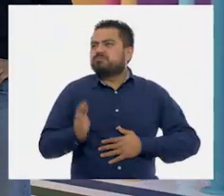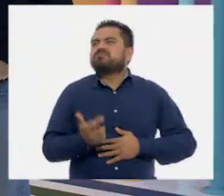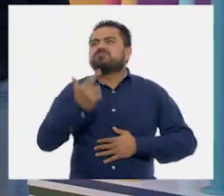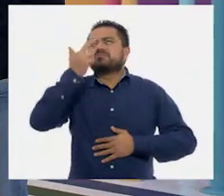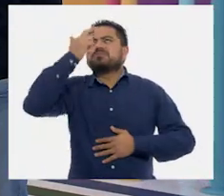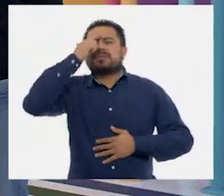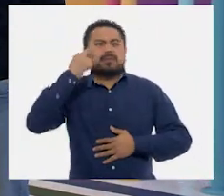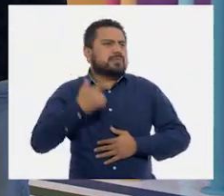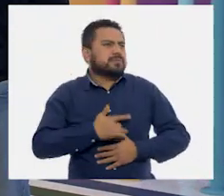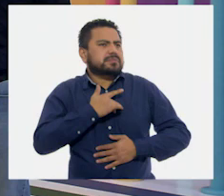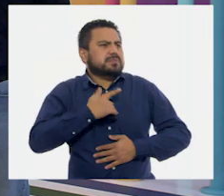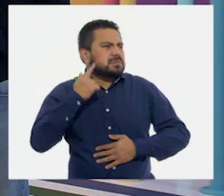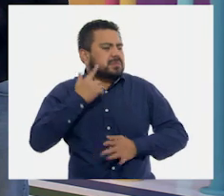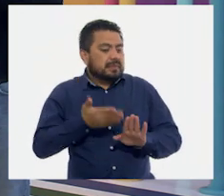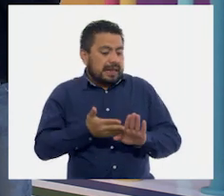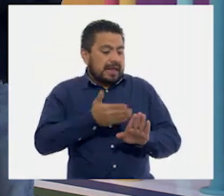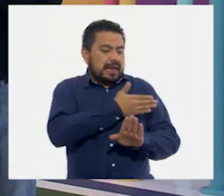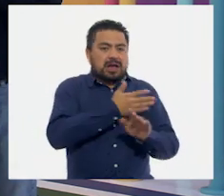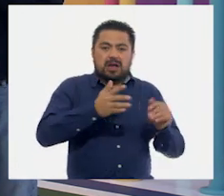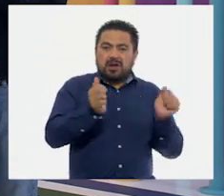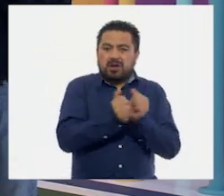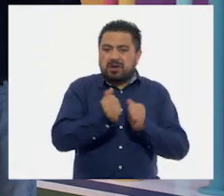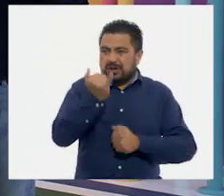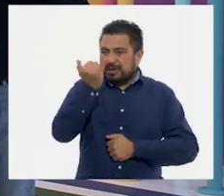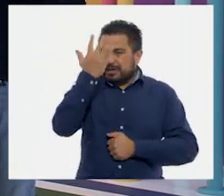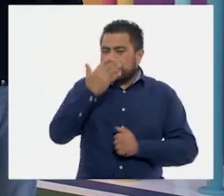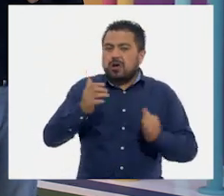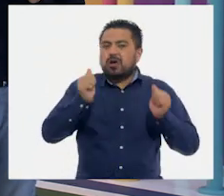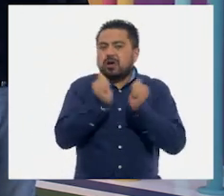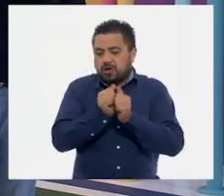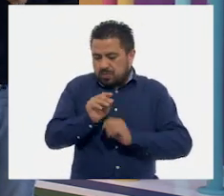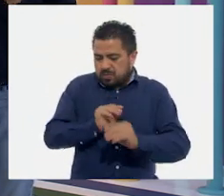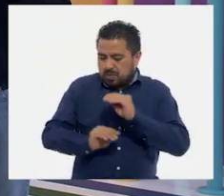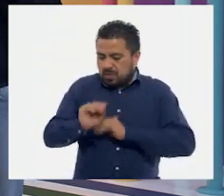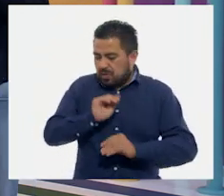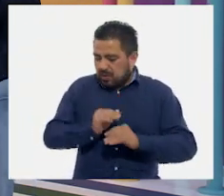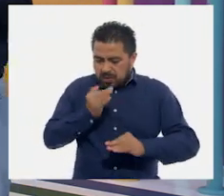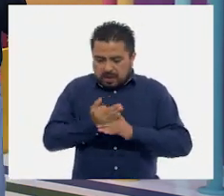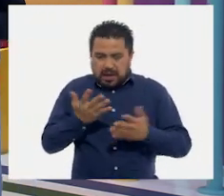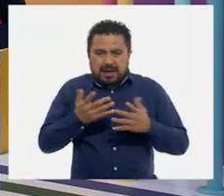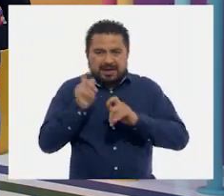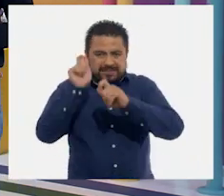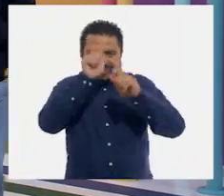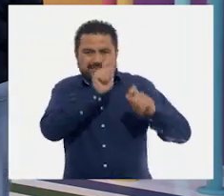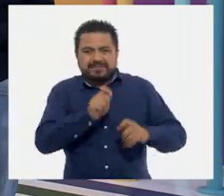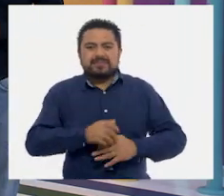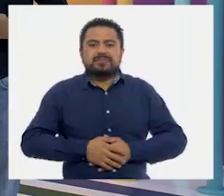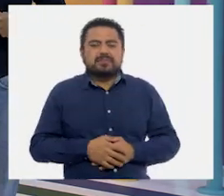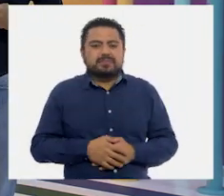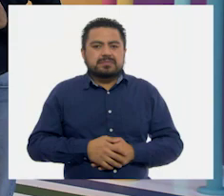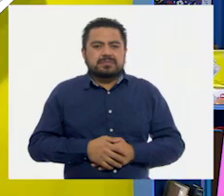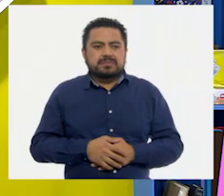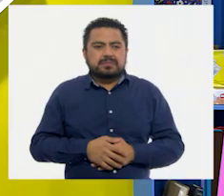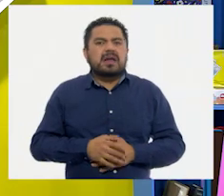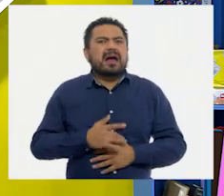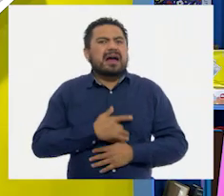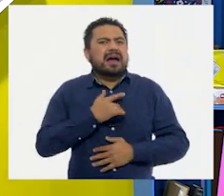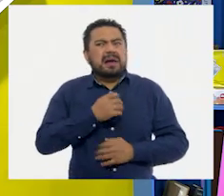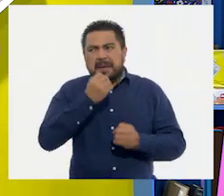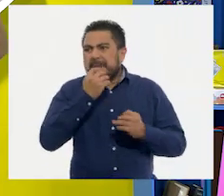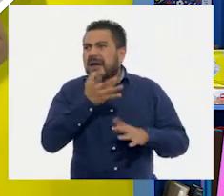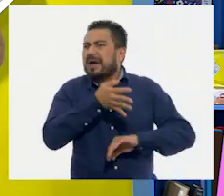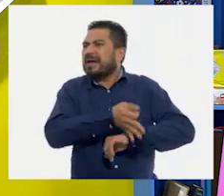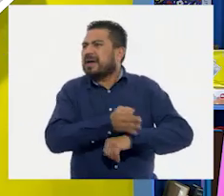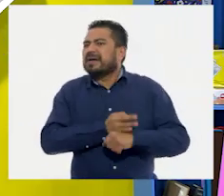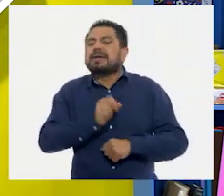recordando los sonidos anteriores que vimos con las imágenes, con los movimientos que hicimos de las esculturas. ¡Ay, suena muy